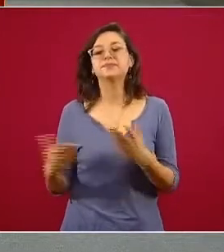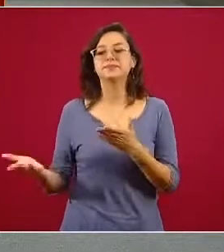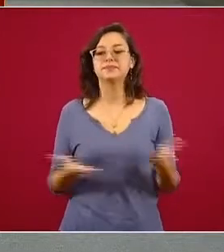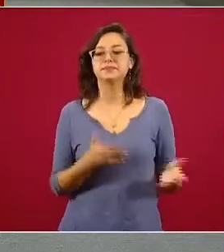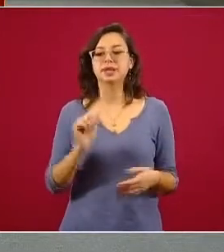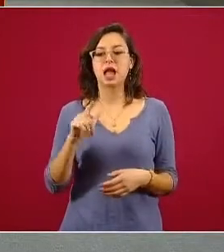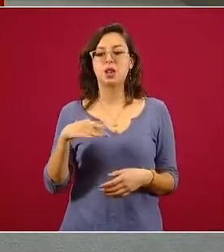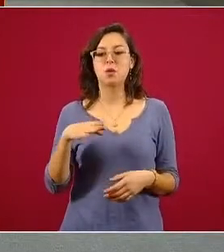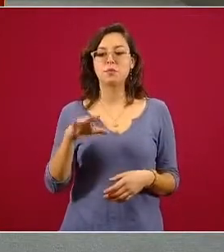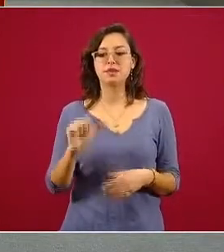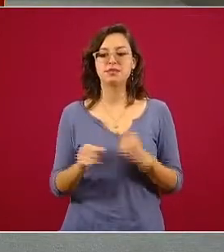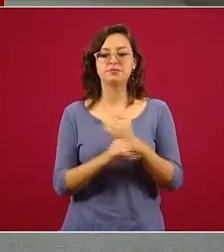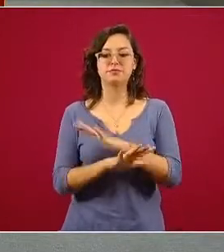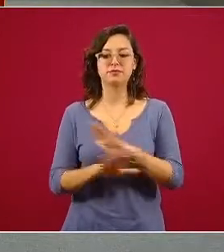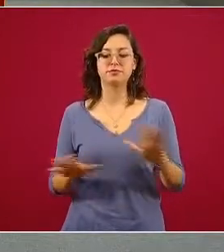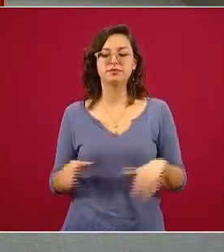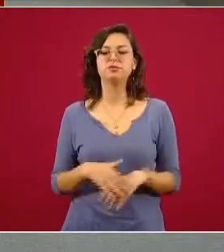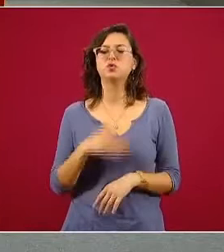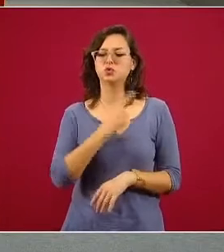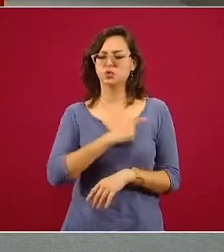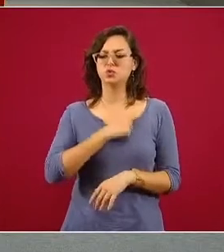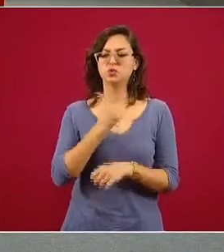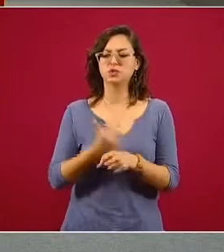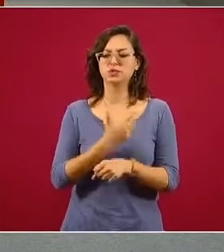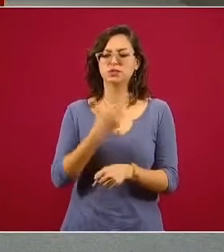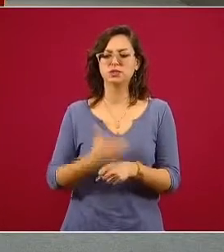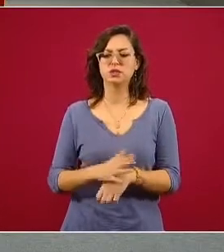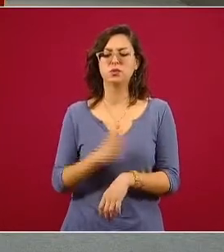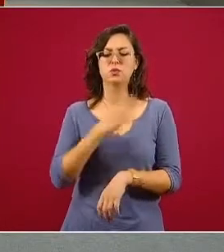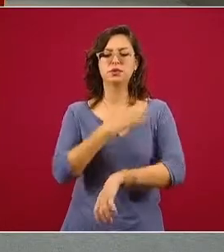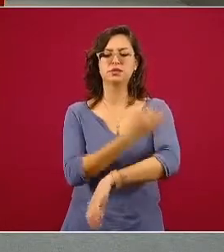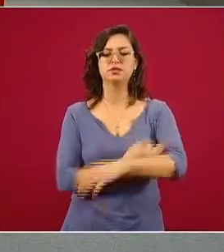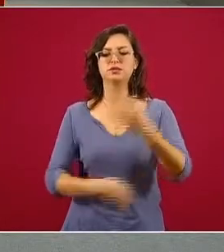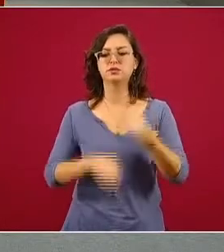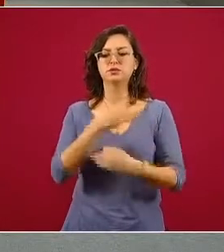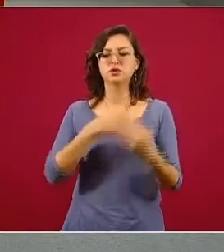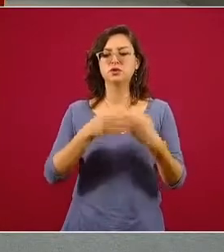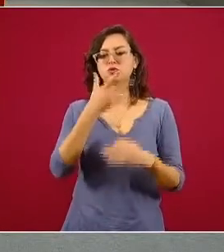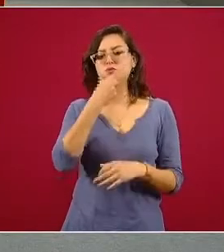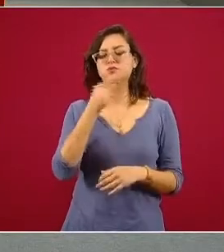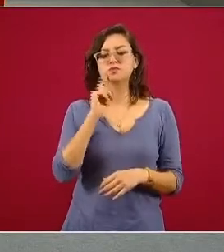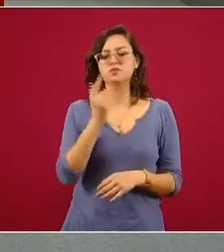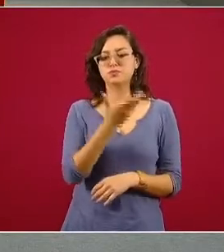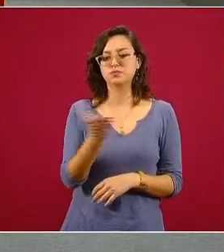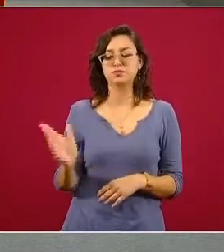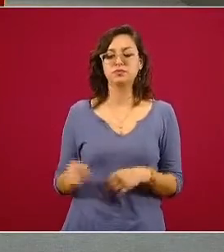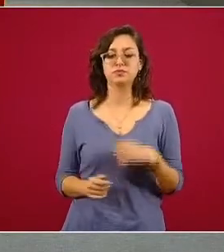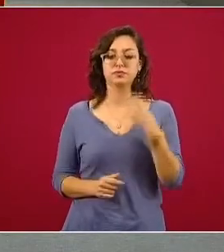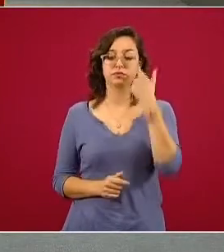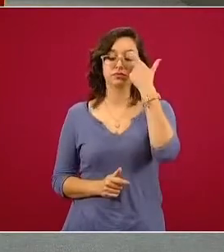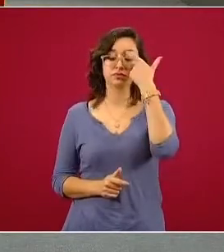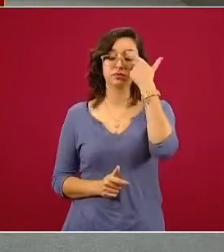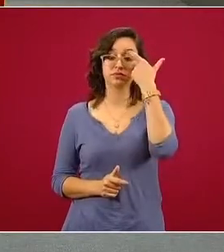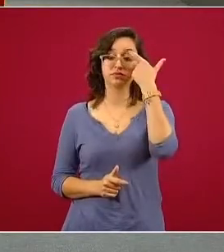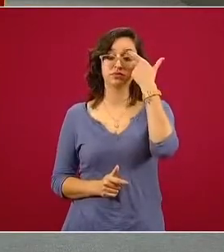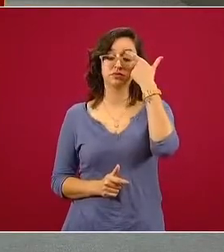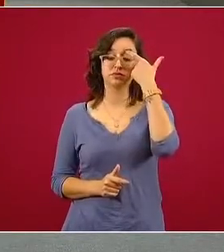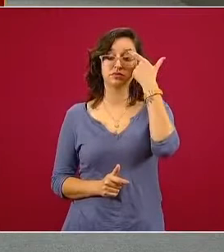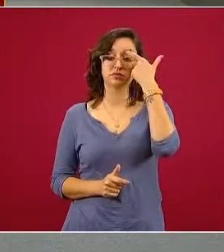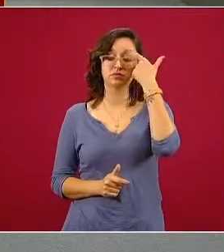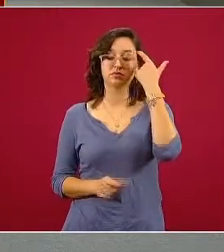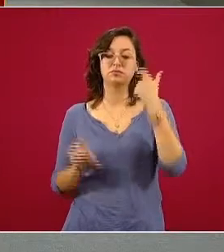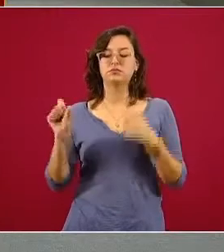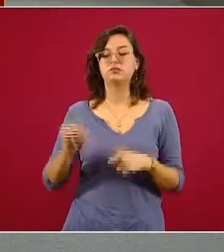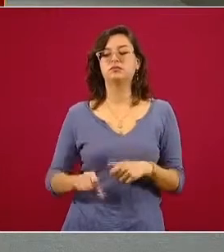amable de presentar. Con mucho gusto, señor secretario. Muy buenas tardes a todas y todos. Vamos a dar inicio a la